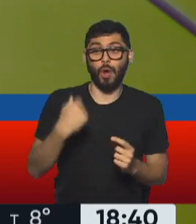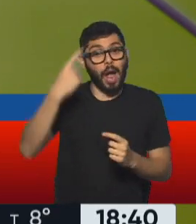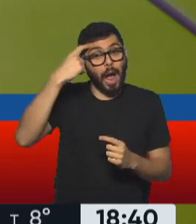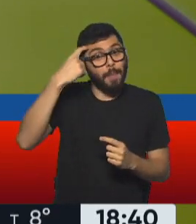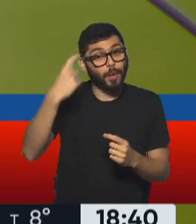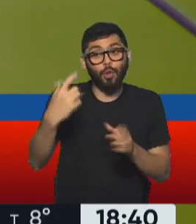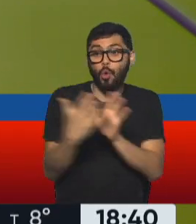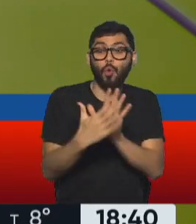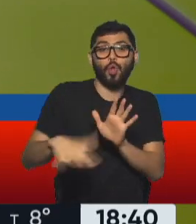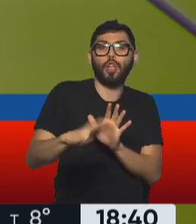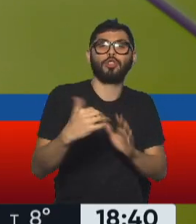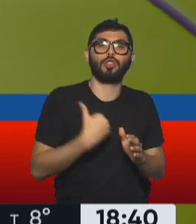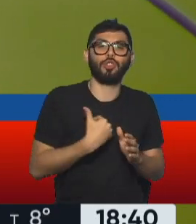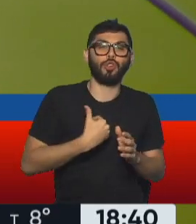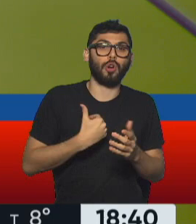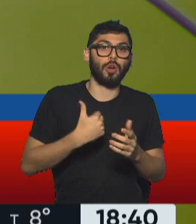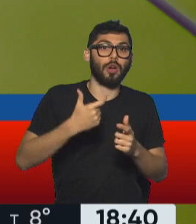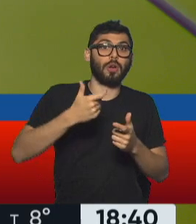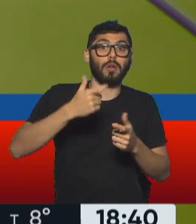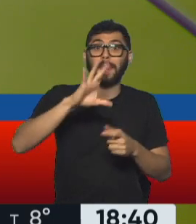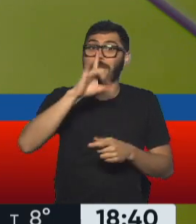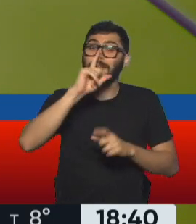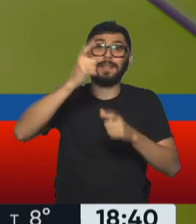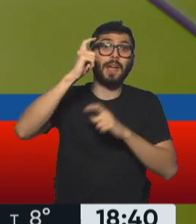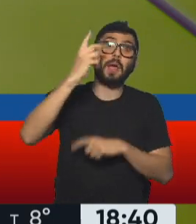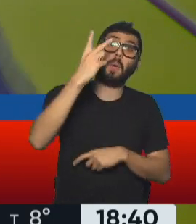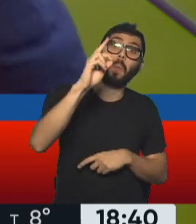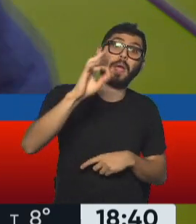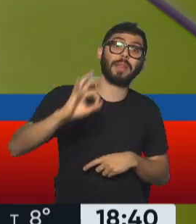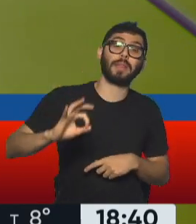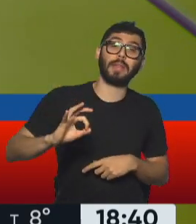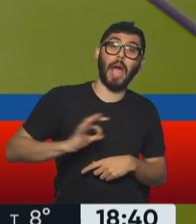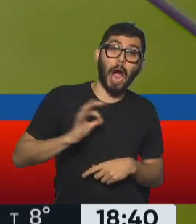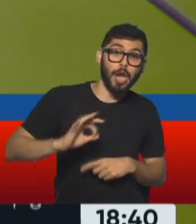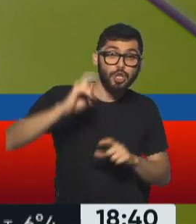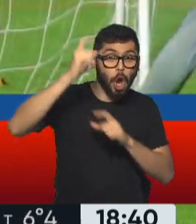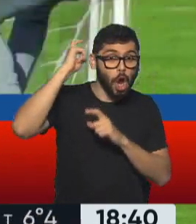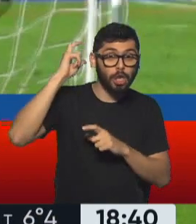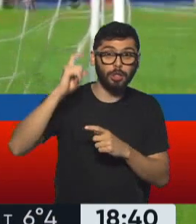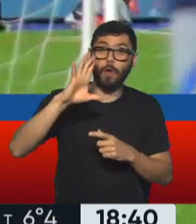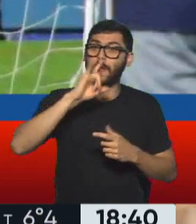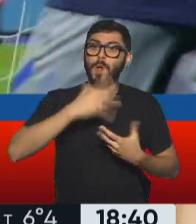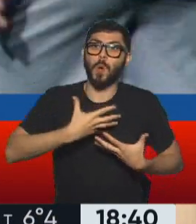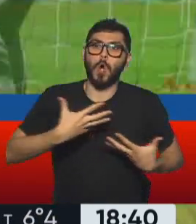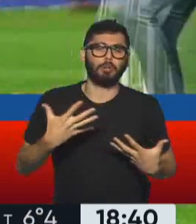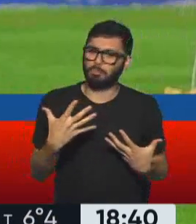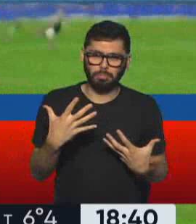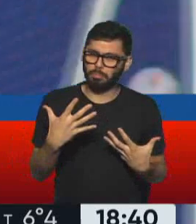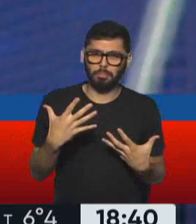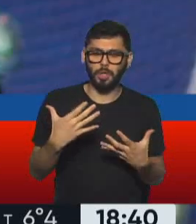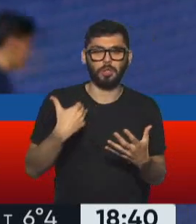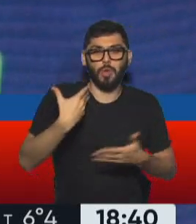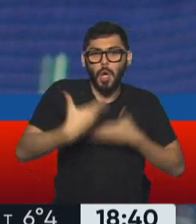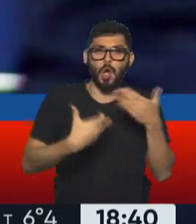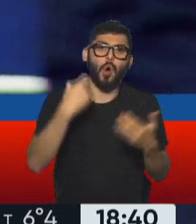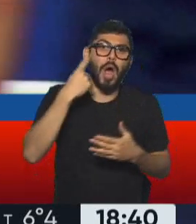ellos. Yo no tengo 15 años de carrera, 20 años de carrera, una espalda importante como entrenador, y yo en el camino al andar voy